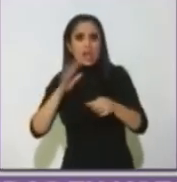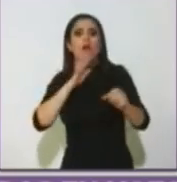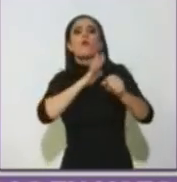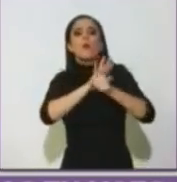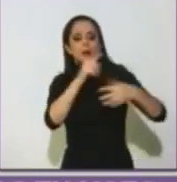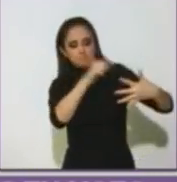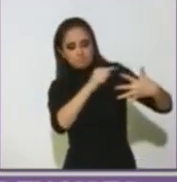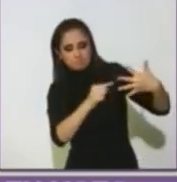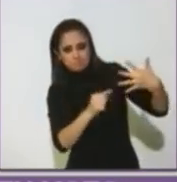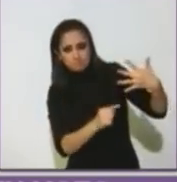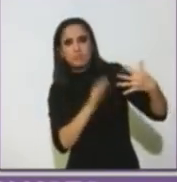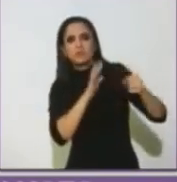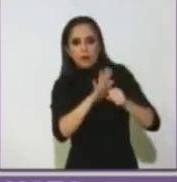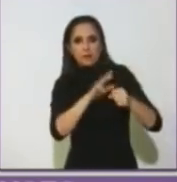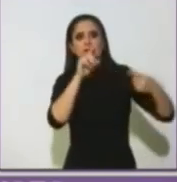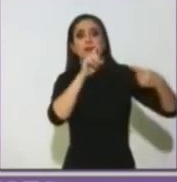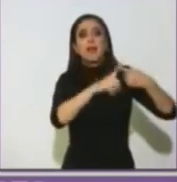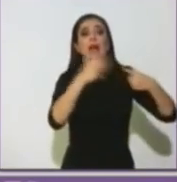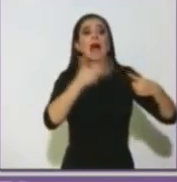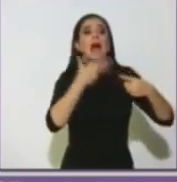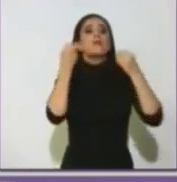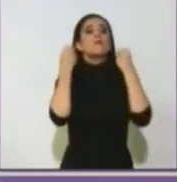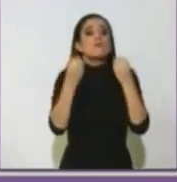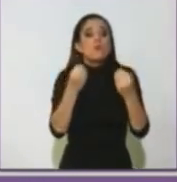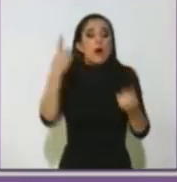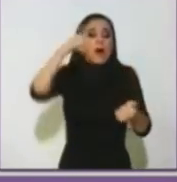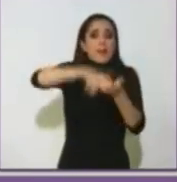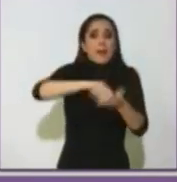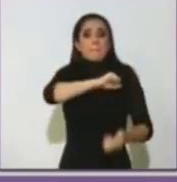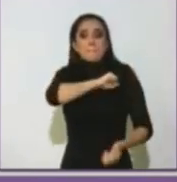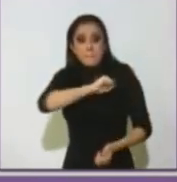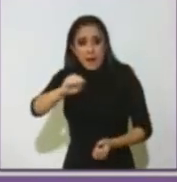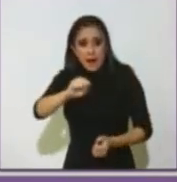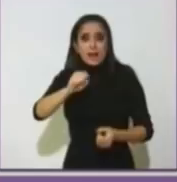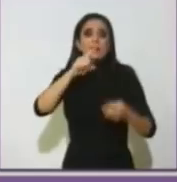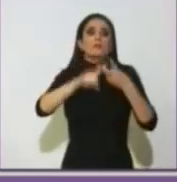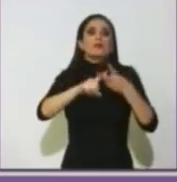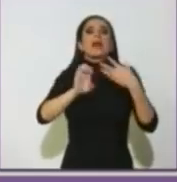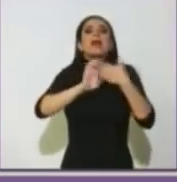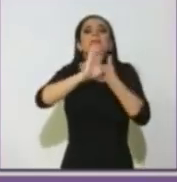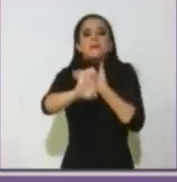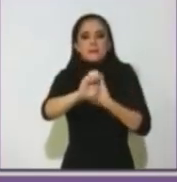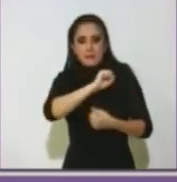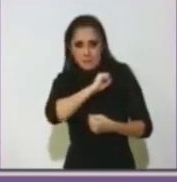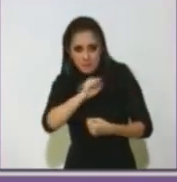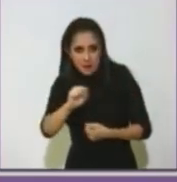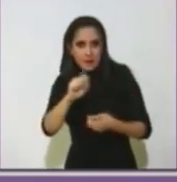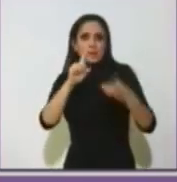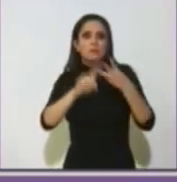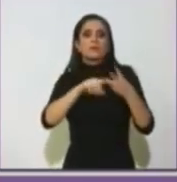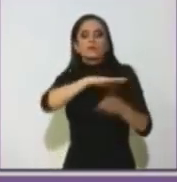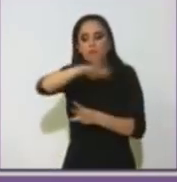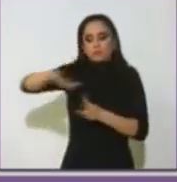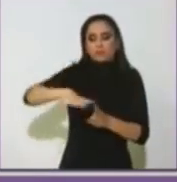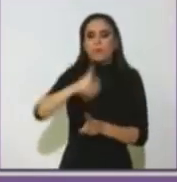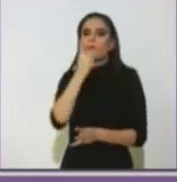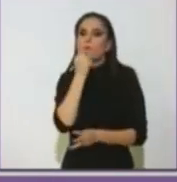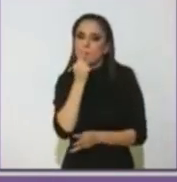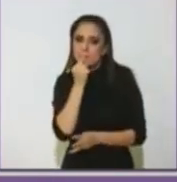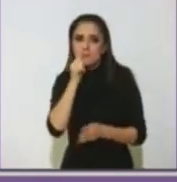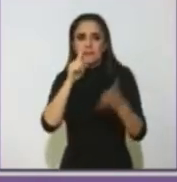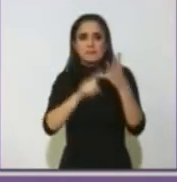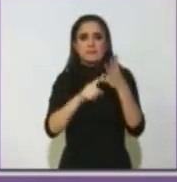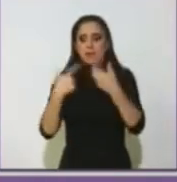referencia alto índice delictivo y prevención del delito los cuerpos policiacos el